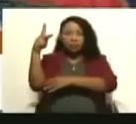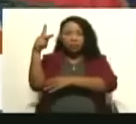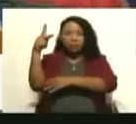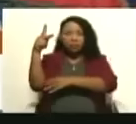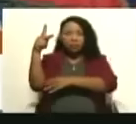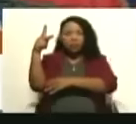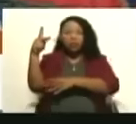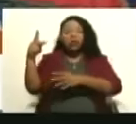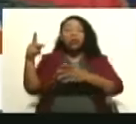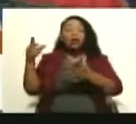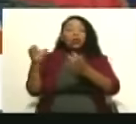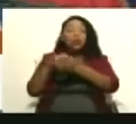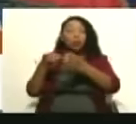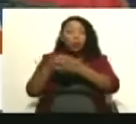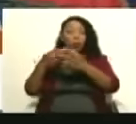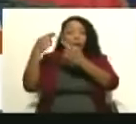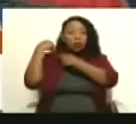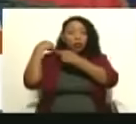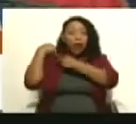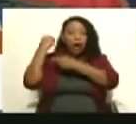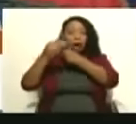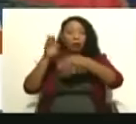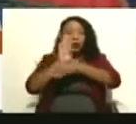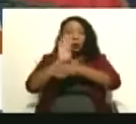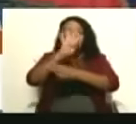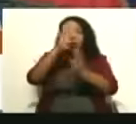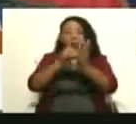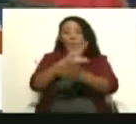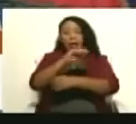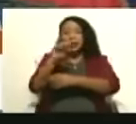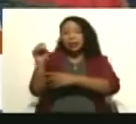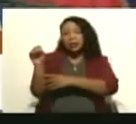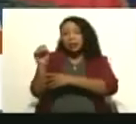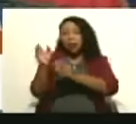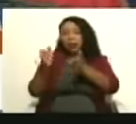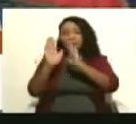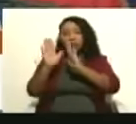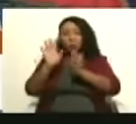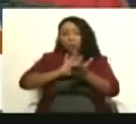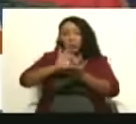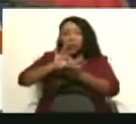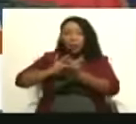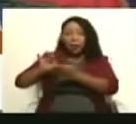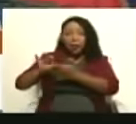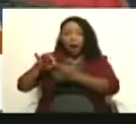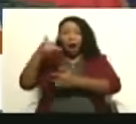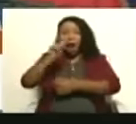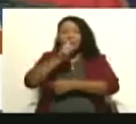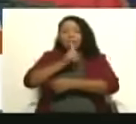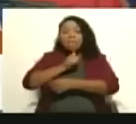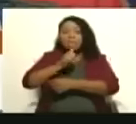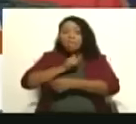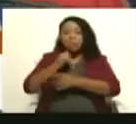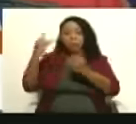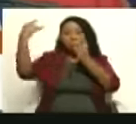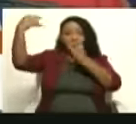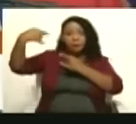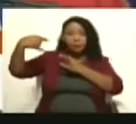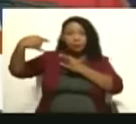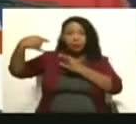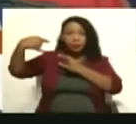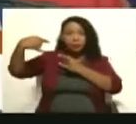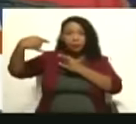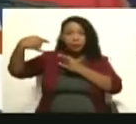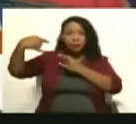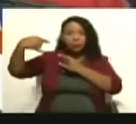empeñadas, además, asegurarán más de 4.500 instalaciones estratégicas que sostienen la plataforma